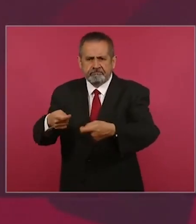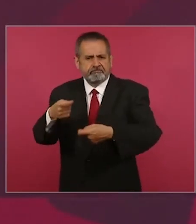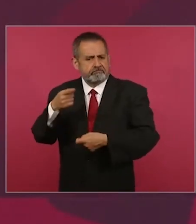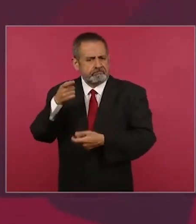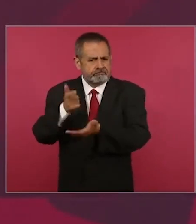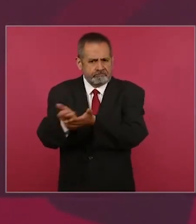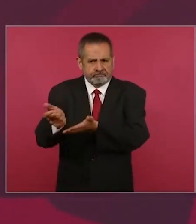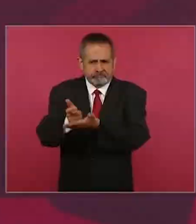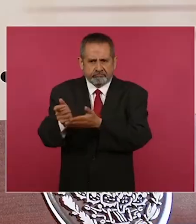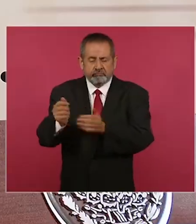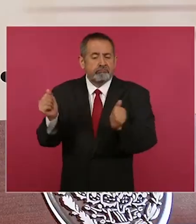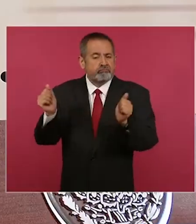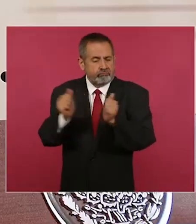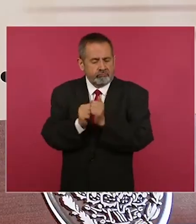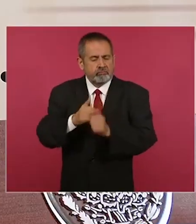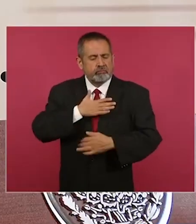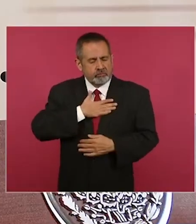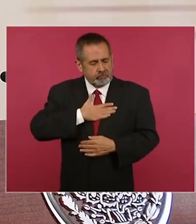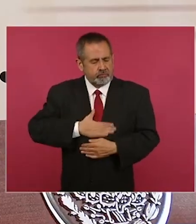Pero eso es justicia.